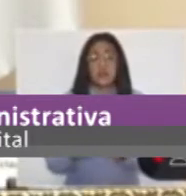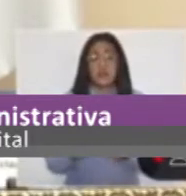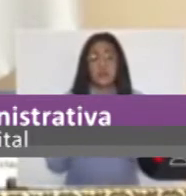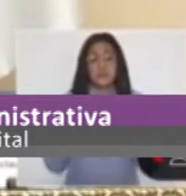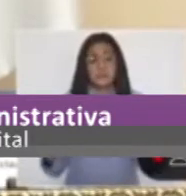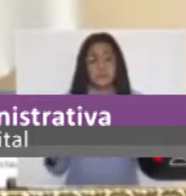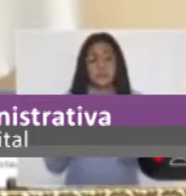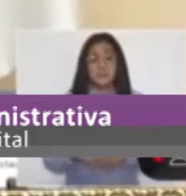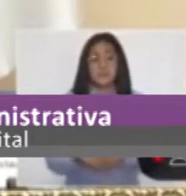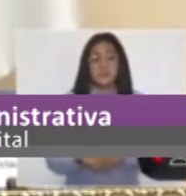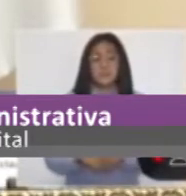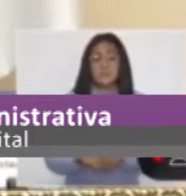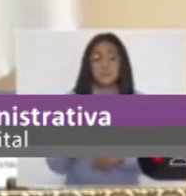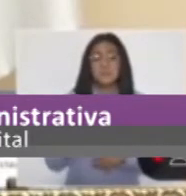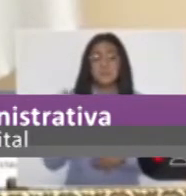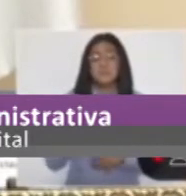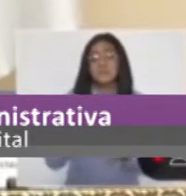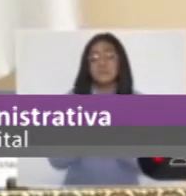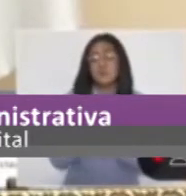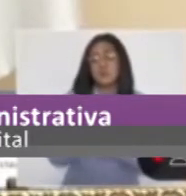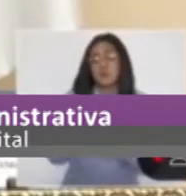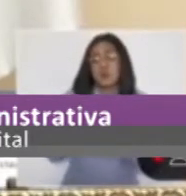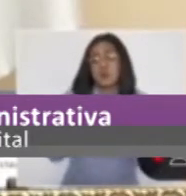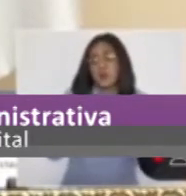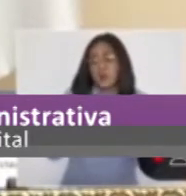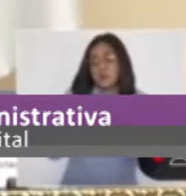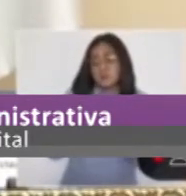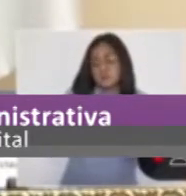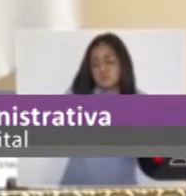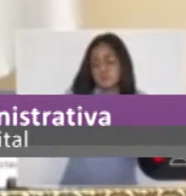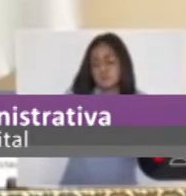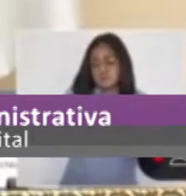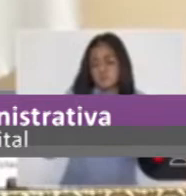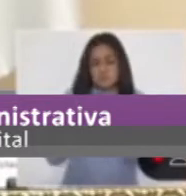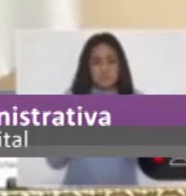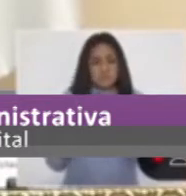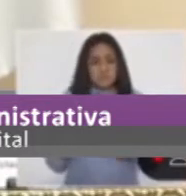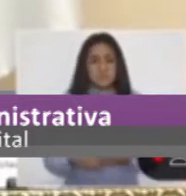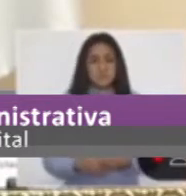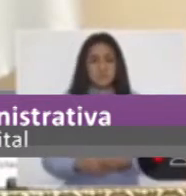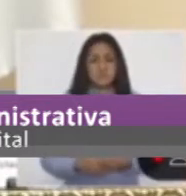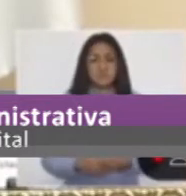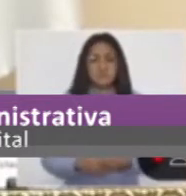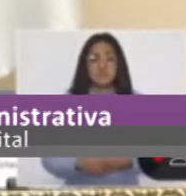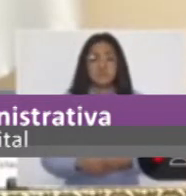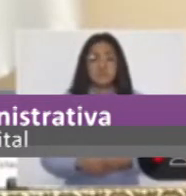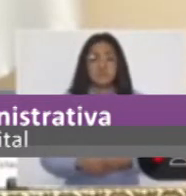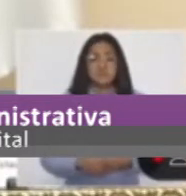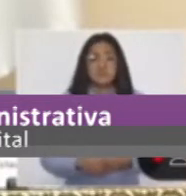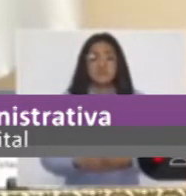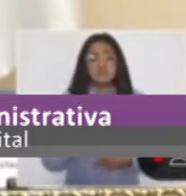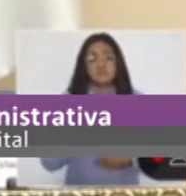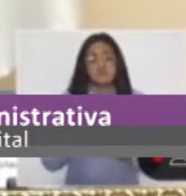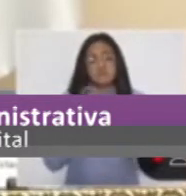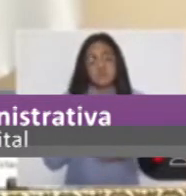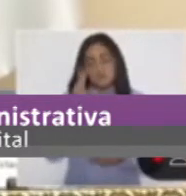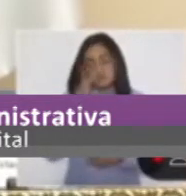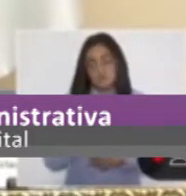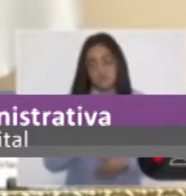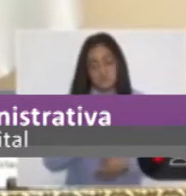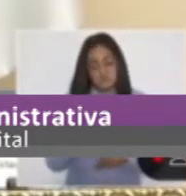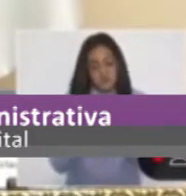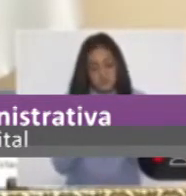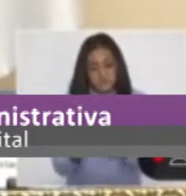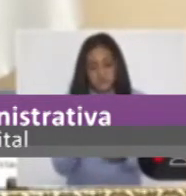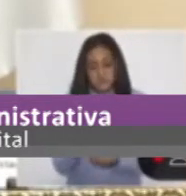aclaró en conferencia de prensa que la investigación no será para determinar responsabilidades delictivas por la muerte del menor, ya que fue provocada por la naturaleza,